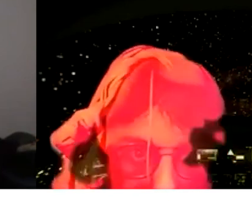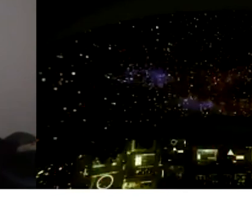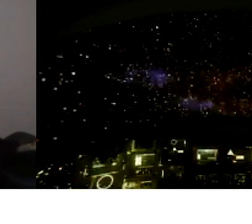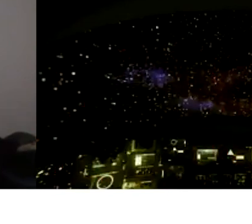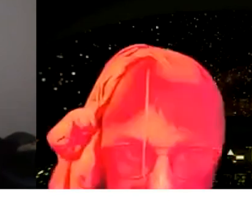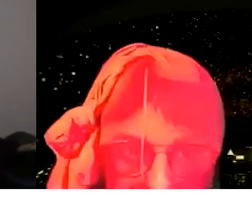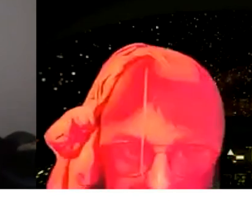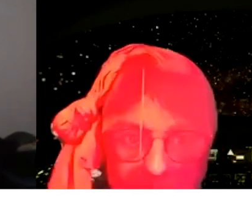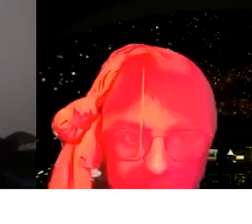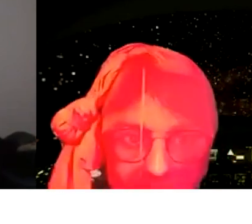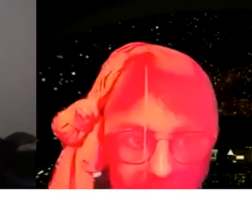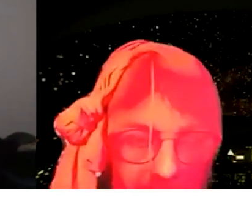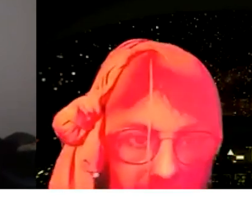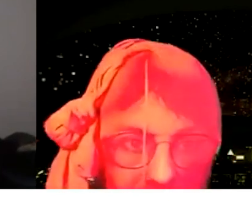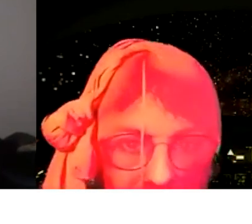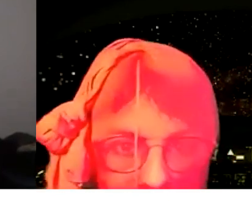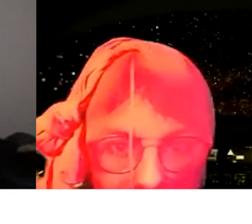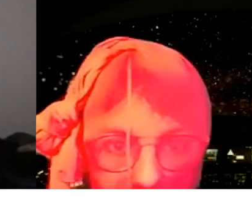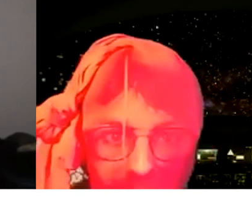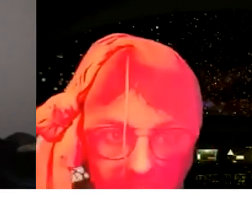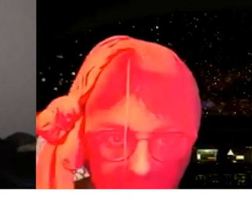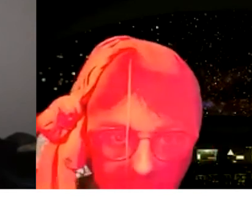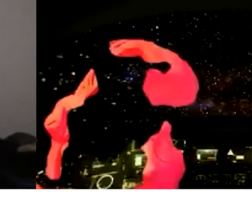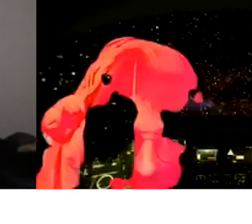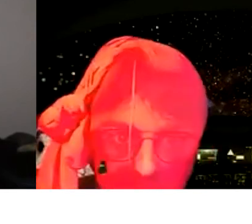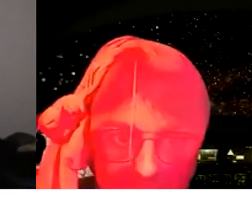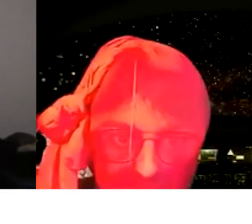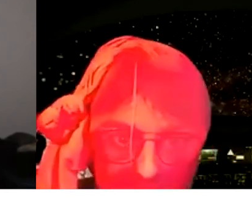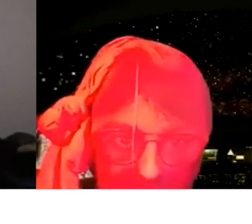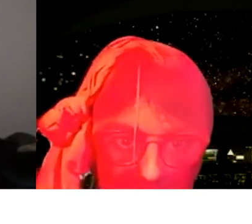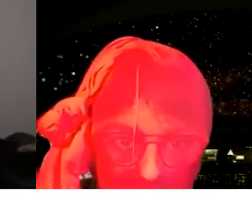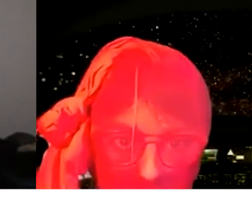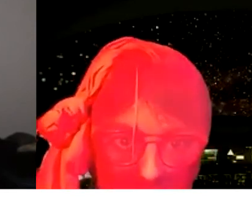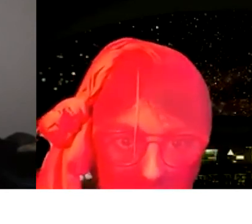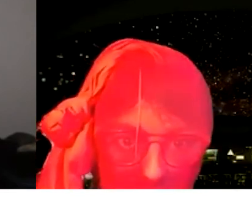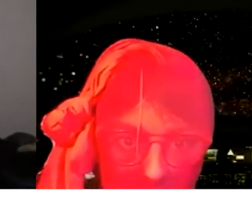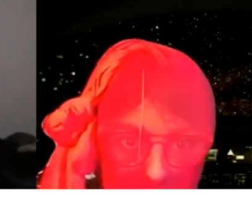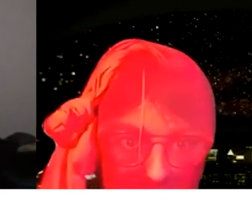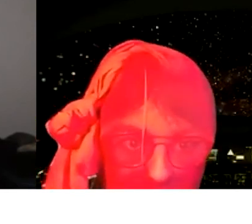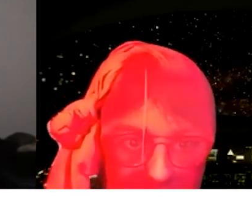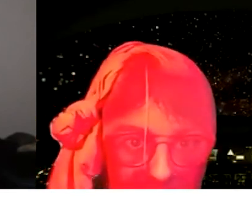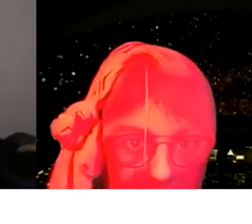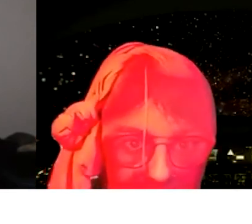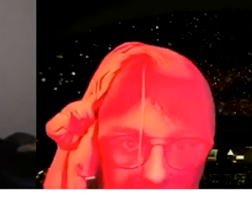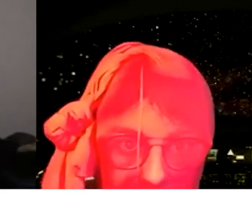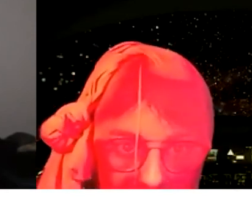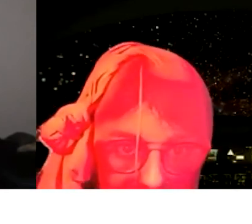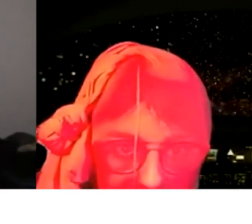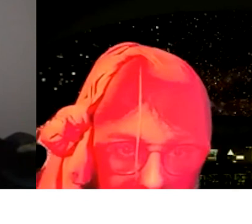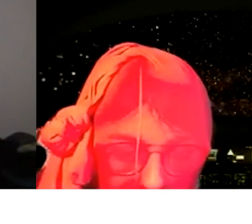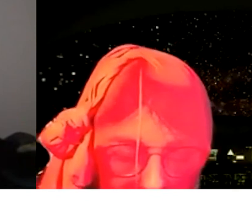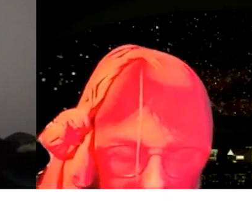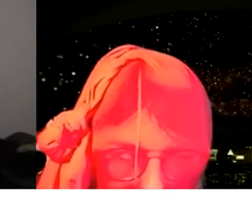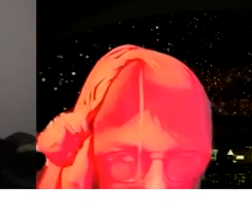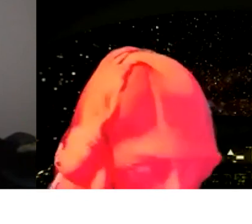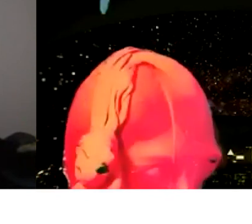personas, muchas veces automáticamente quieres acercarte porque no escuchas qué dice la persona. Eso por una. Por la otra, es